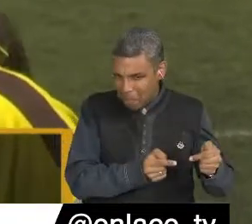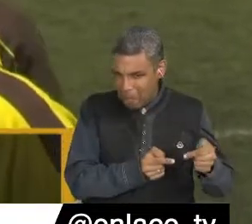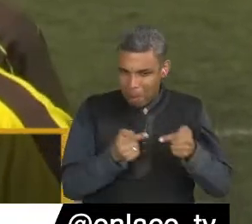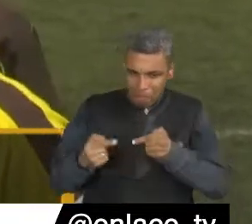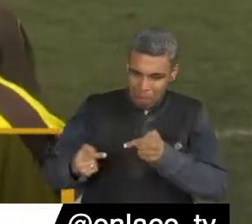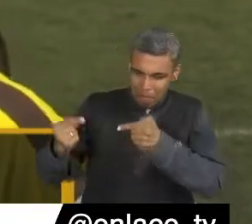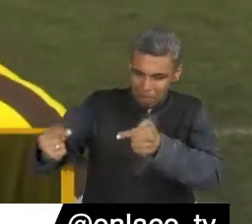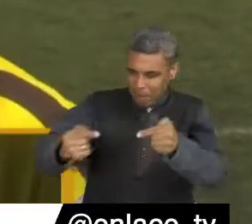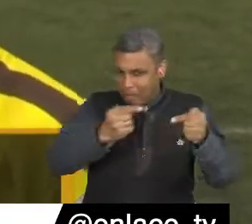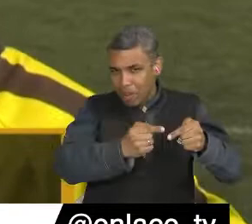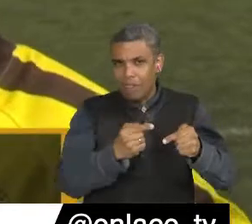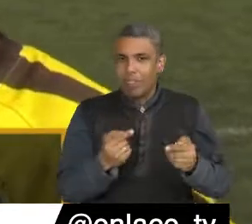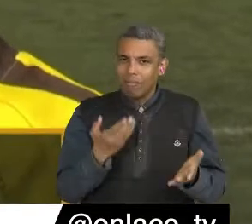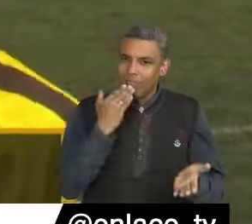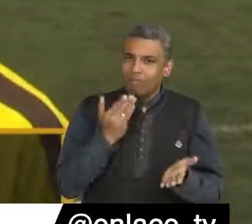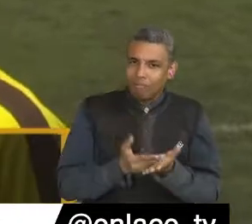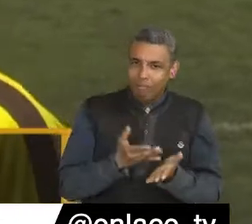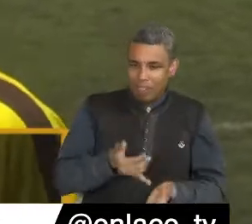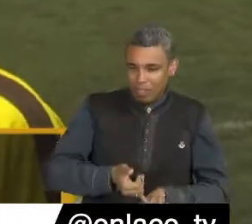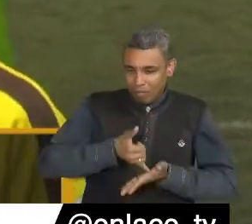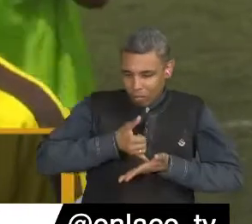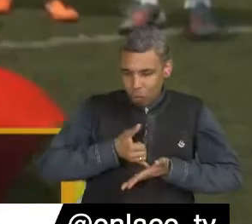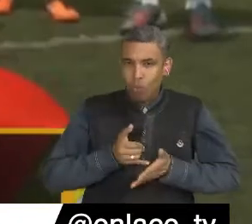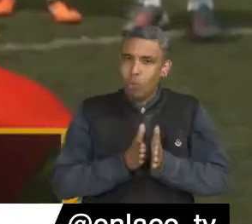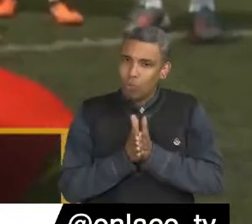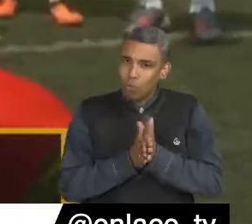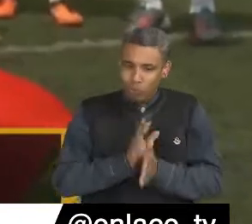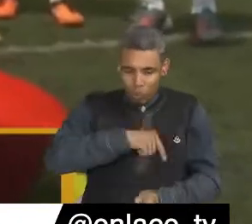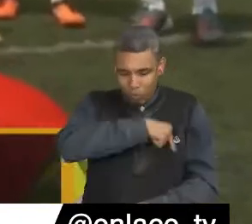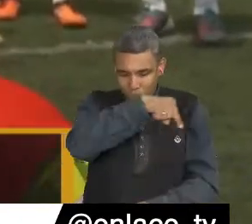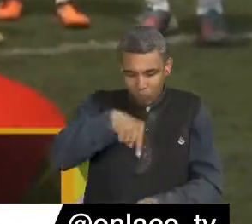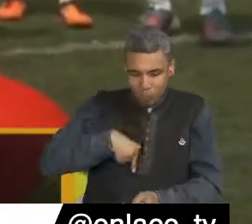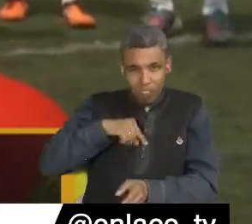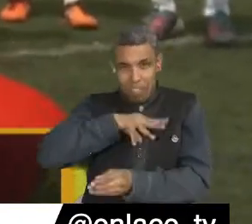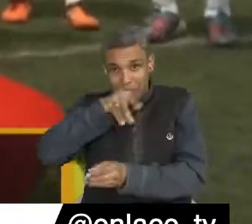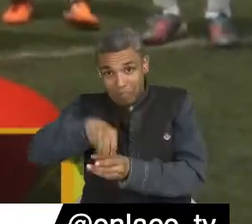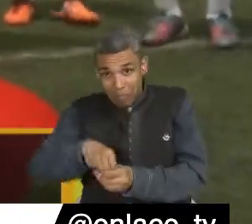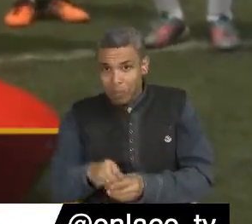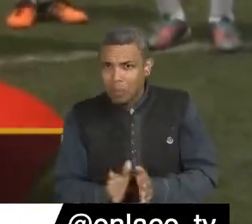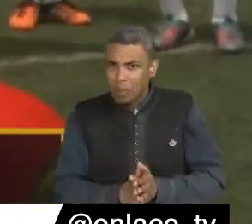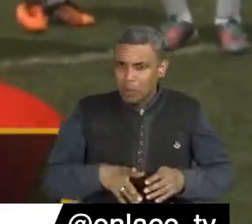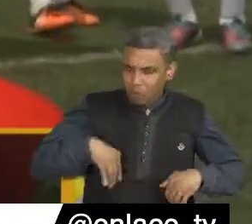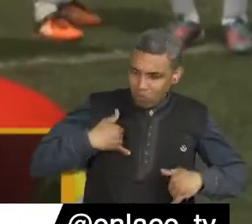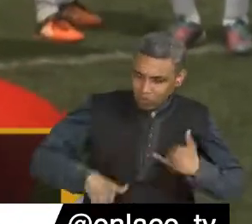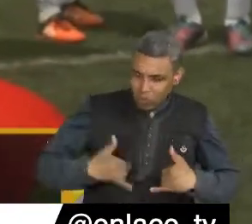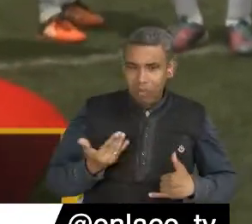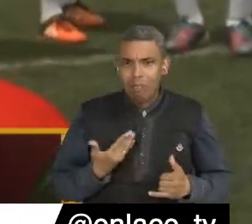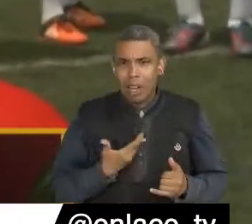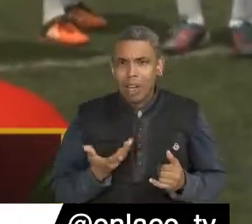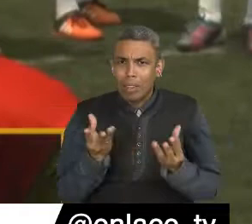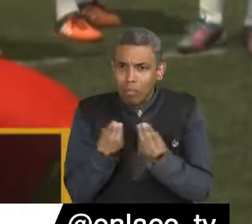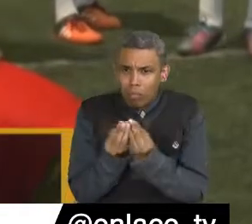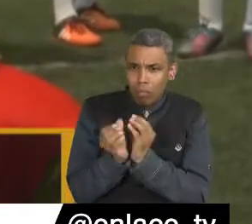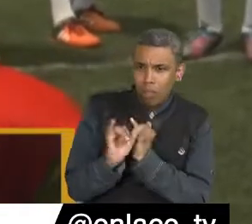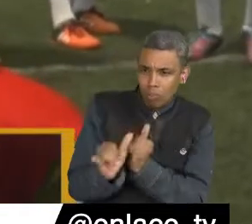esta copa adelante, por meternos nosotros. A jugar con el equipo, compartir con los